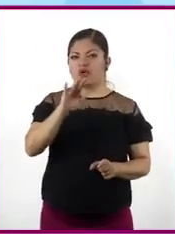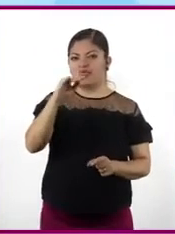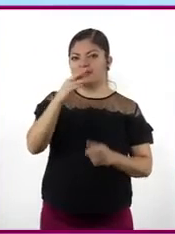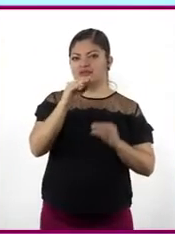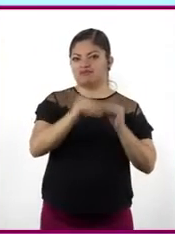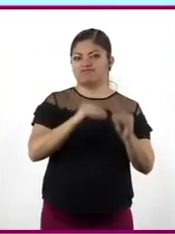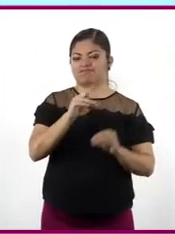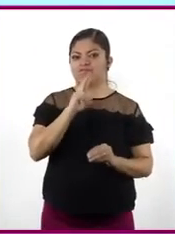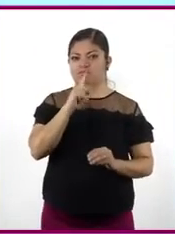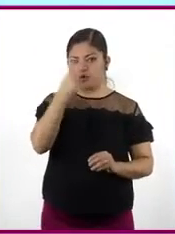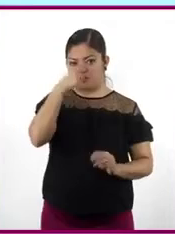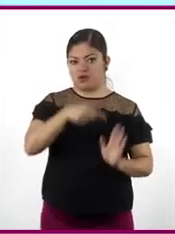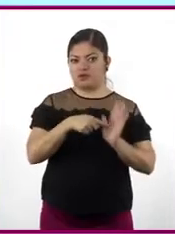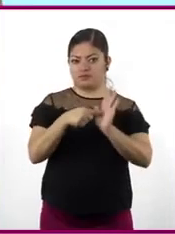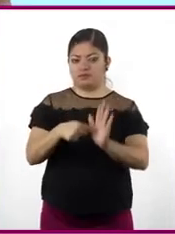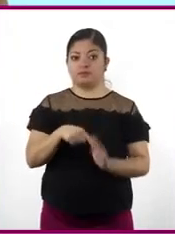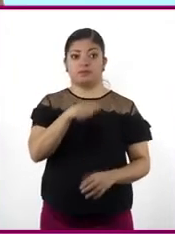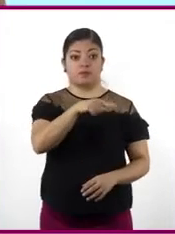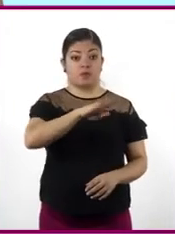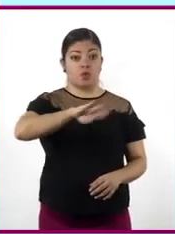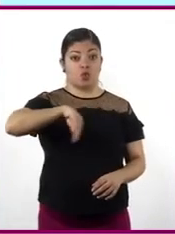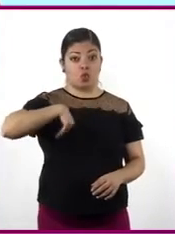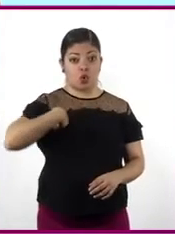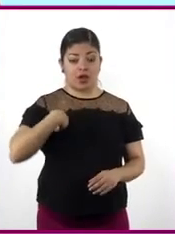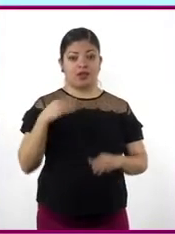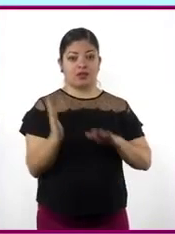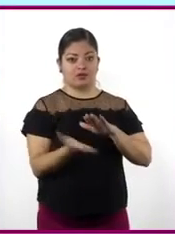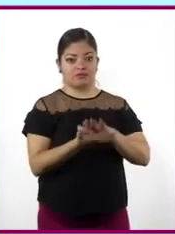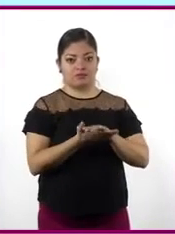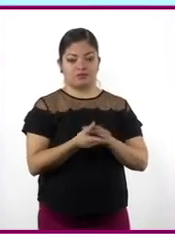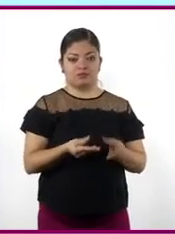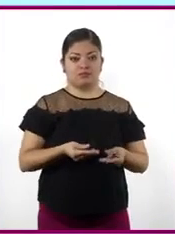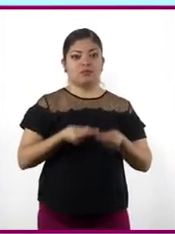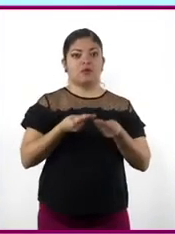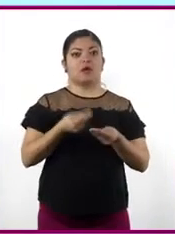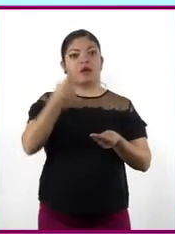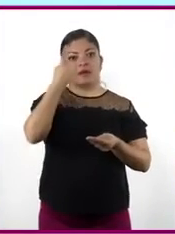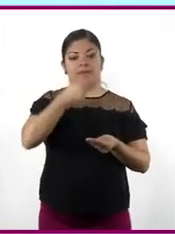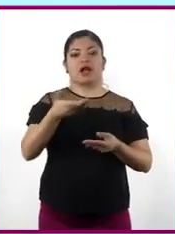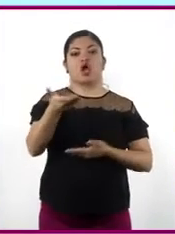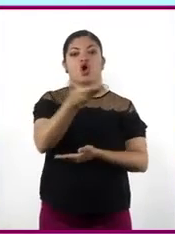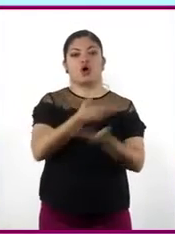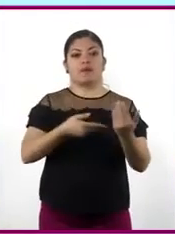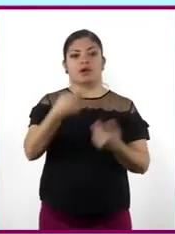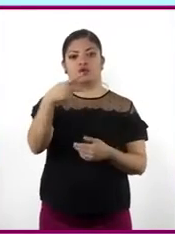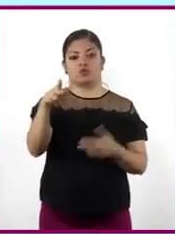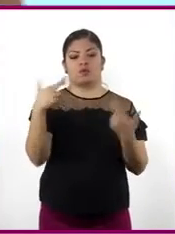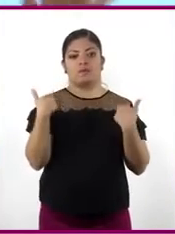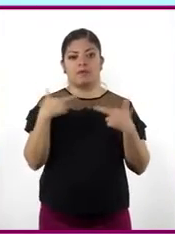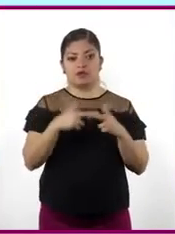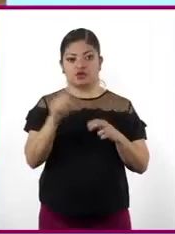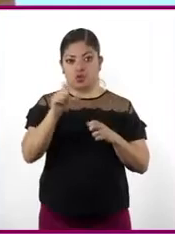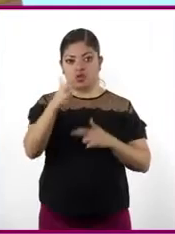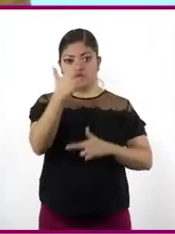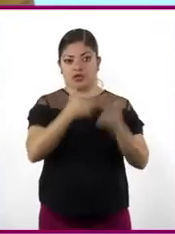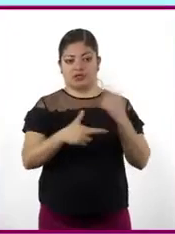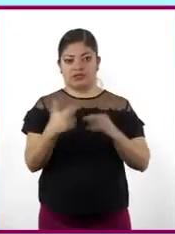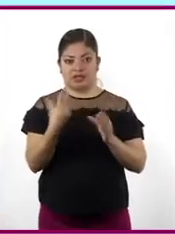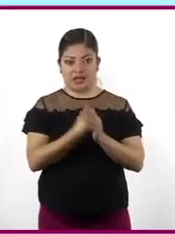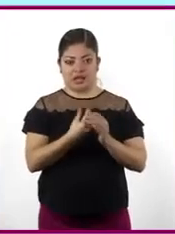resultados. Guarden su trabajo y productos en su carpeta de experiencias para compartirlos con su docente cuando regresen a